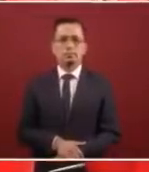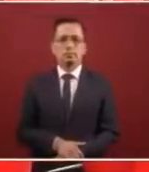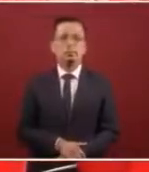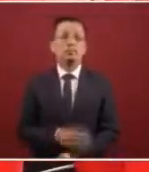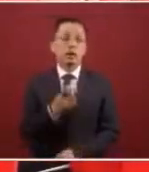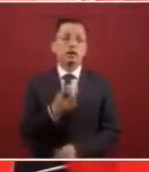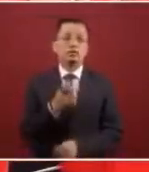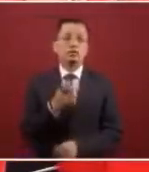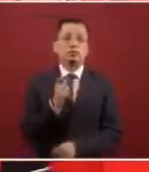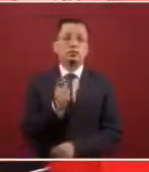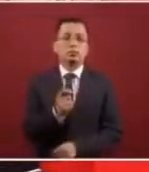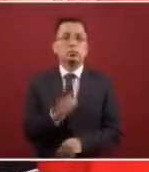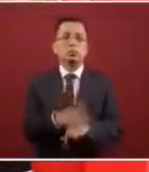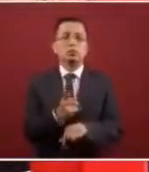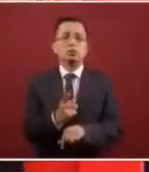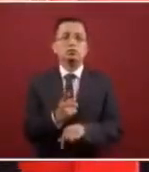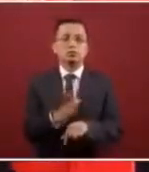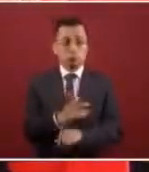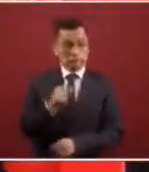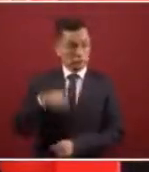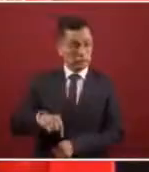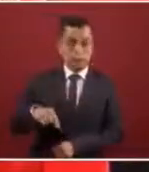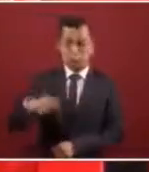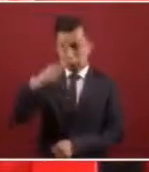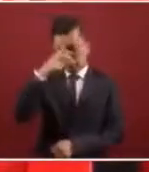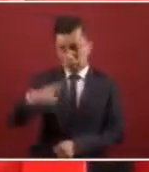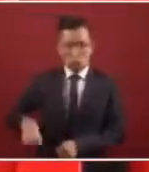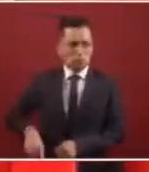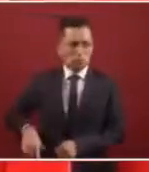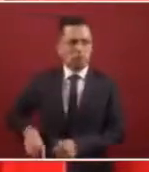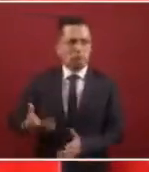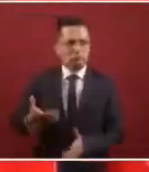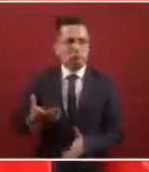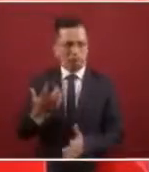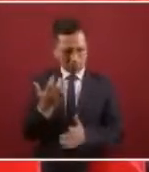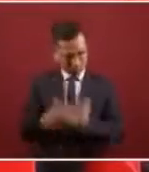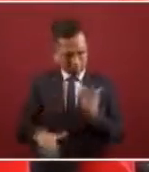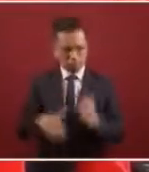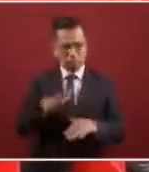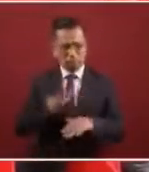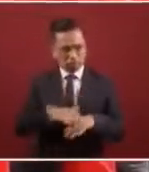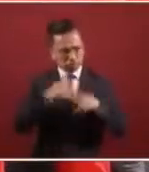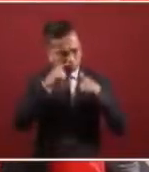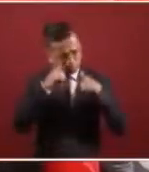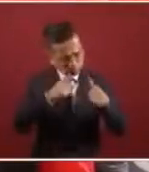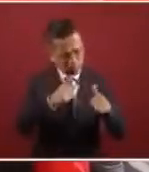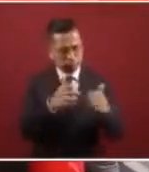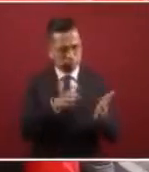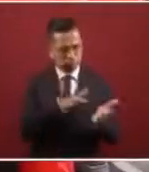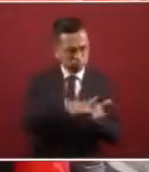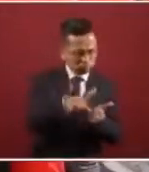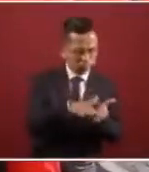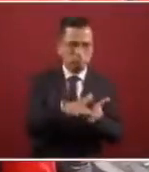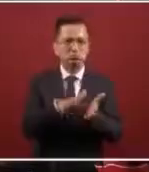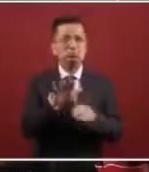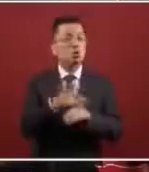la deuda que tienen con ustedes, para empezar a ponernos al corriente, que yo espero que